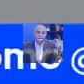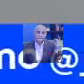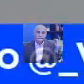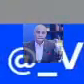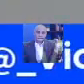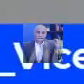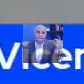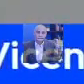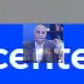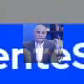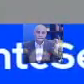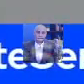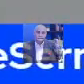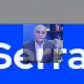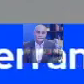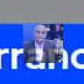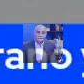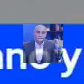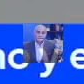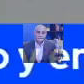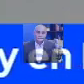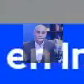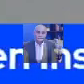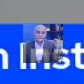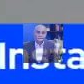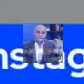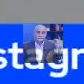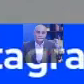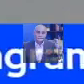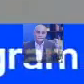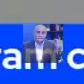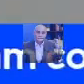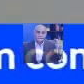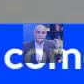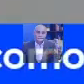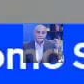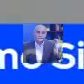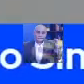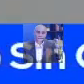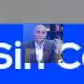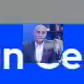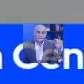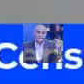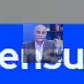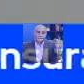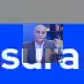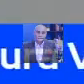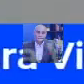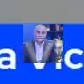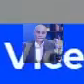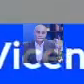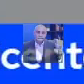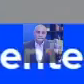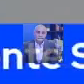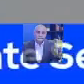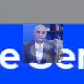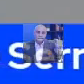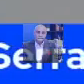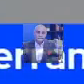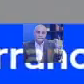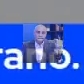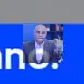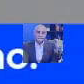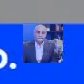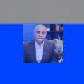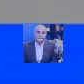Jaime. Bueno, pues yo estoy colaborando mensualmente con una columna en la revista Sentido Común